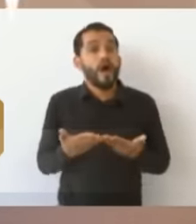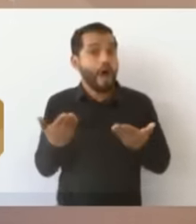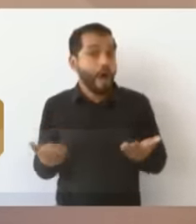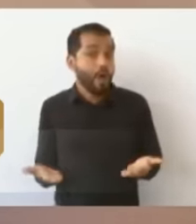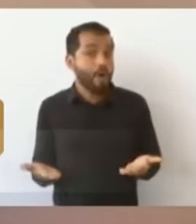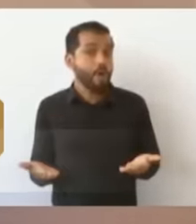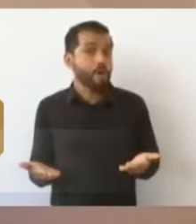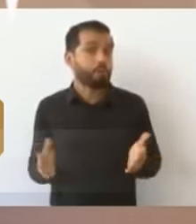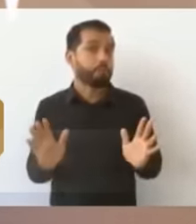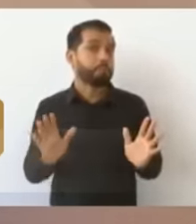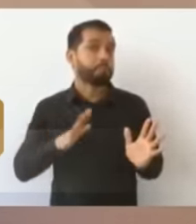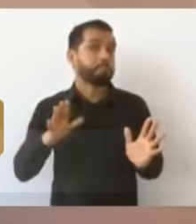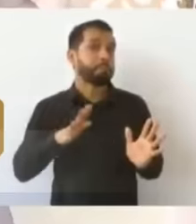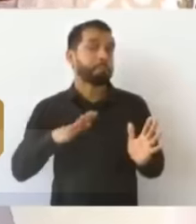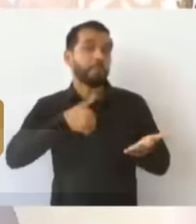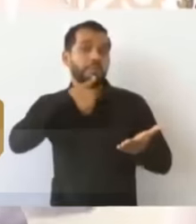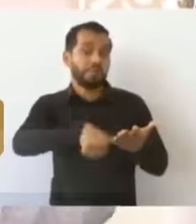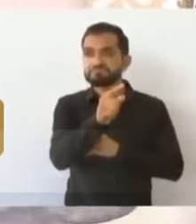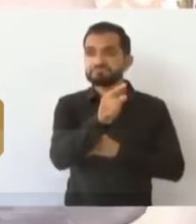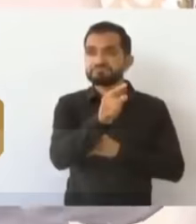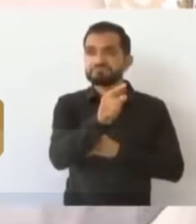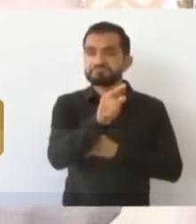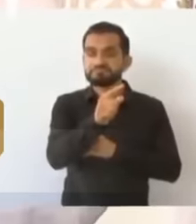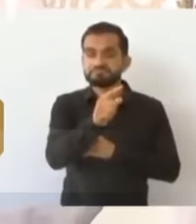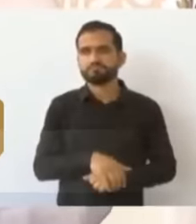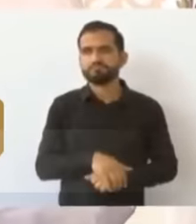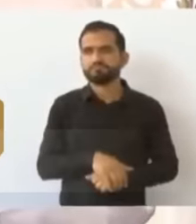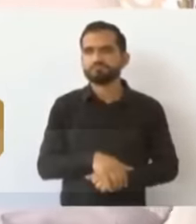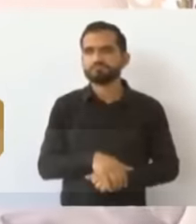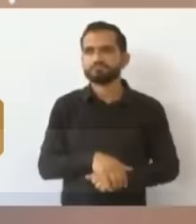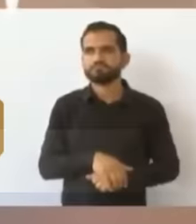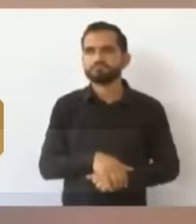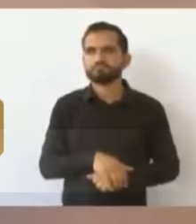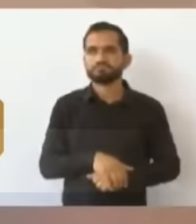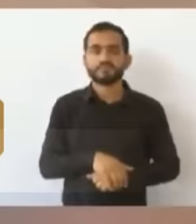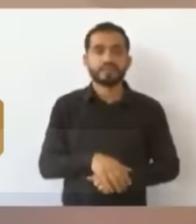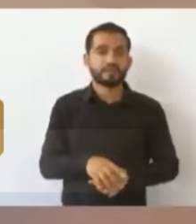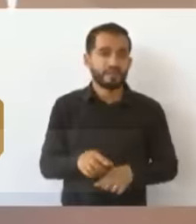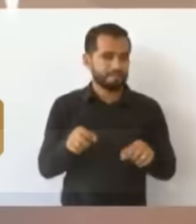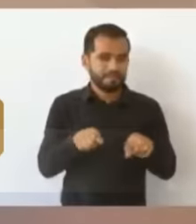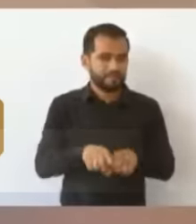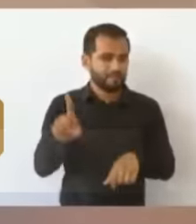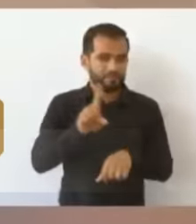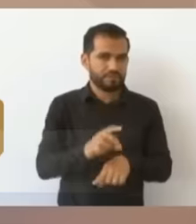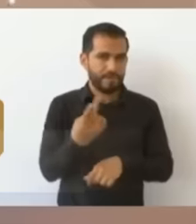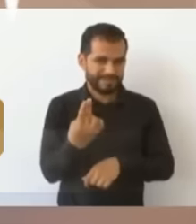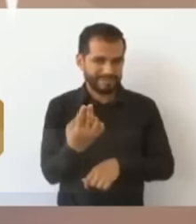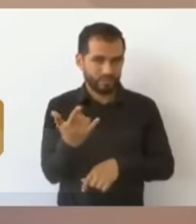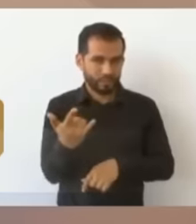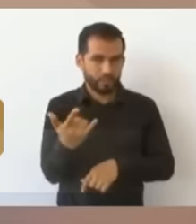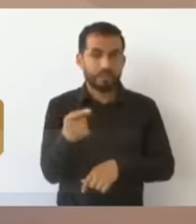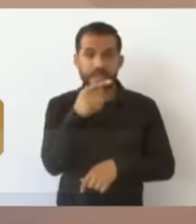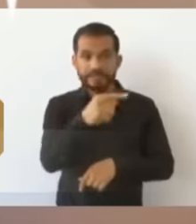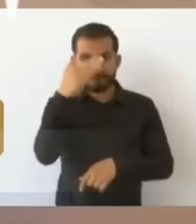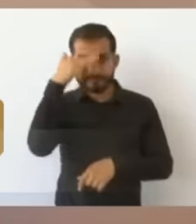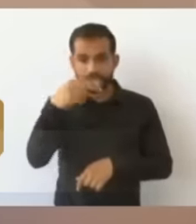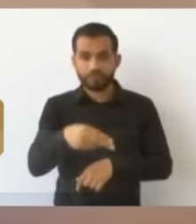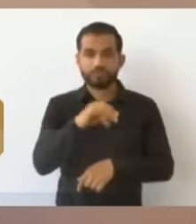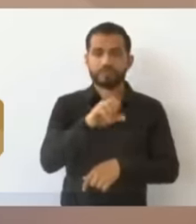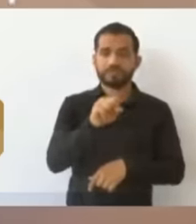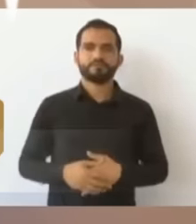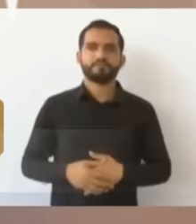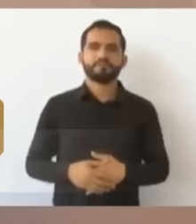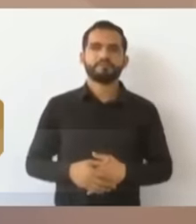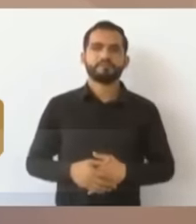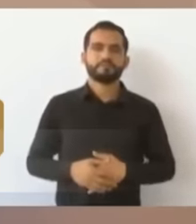presunta carta de uno de los apresados ese día 25. Es una carta del señor Ismael